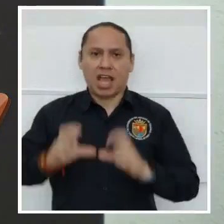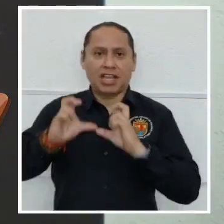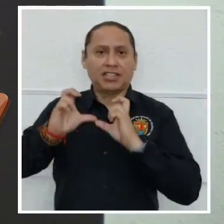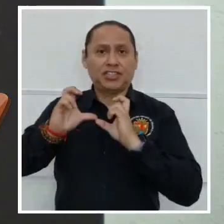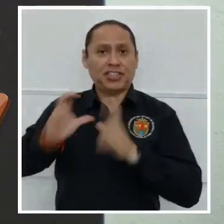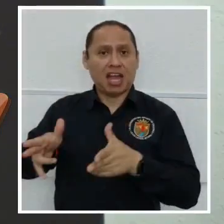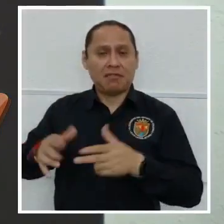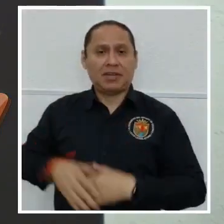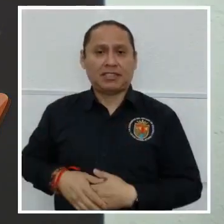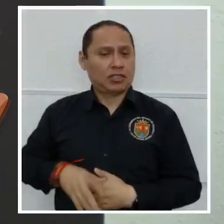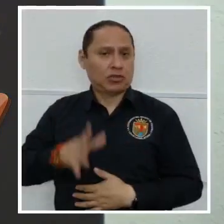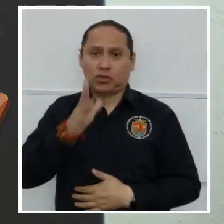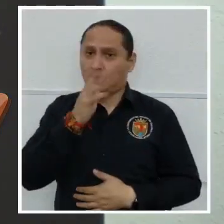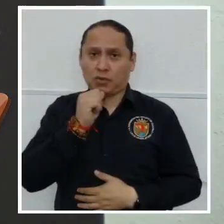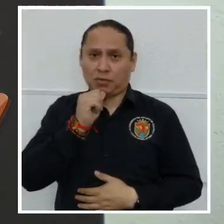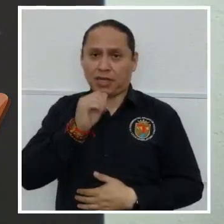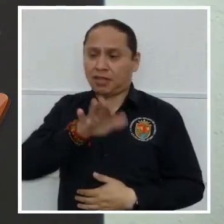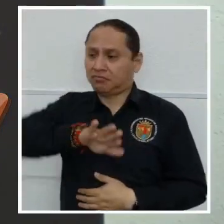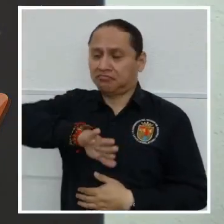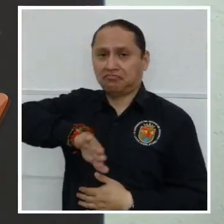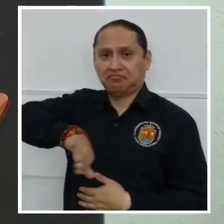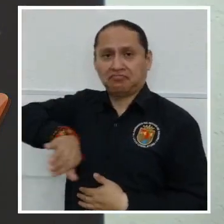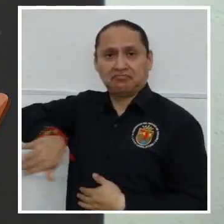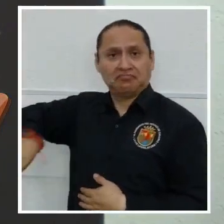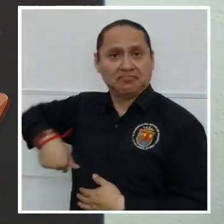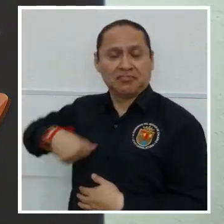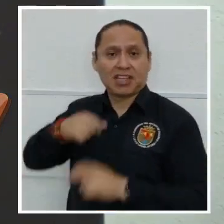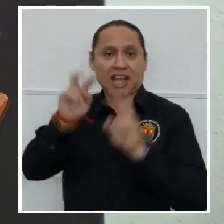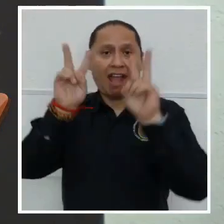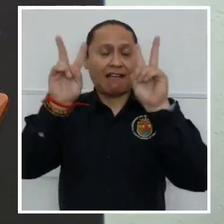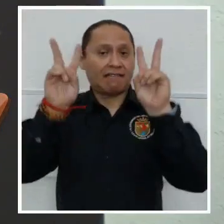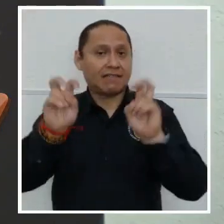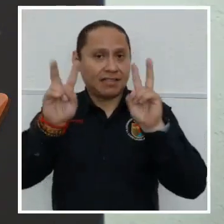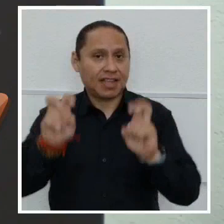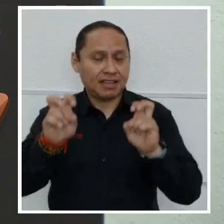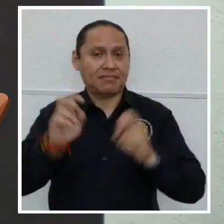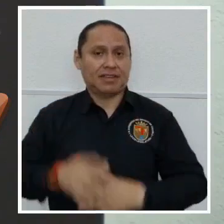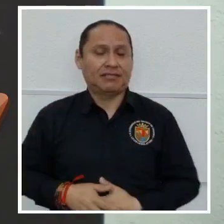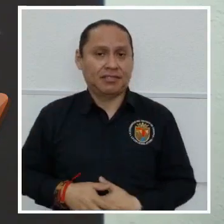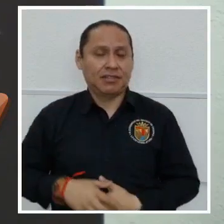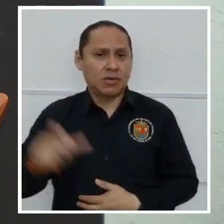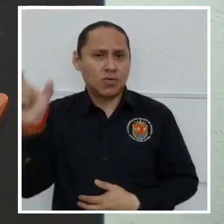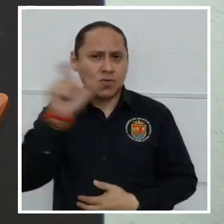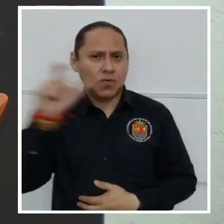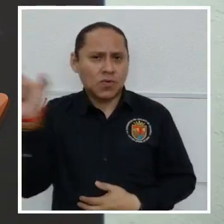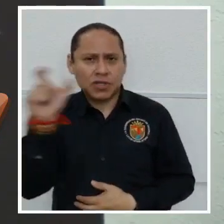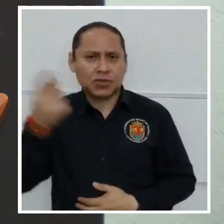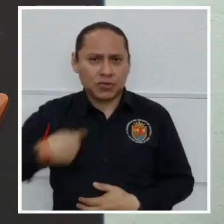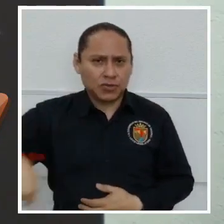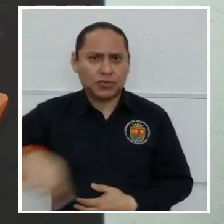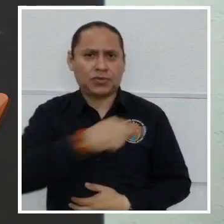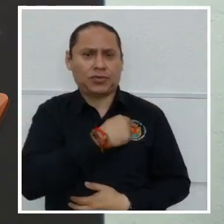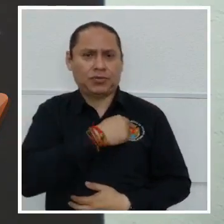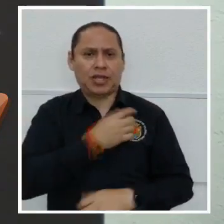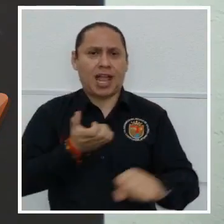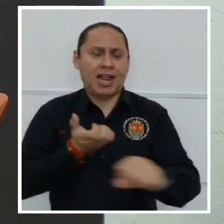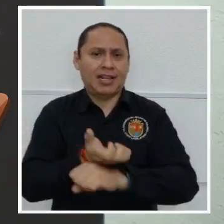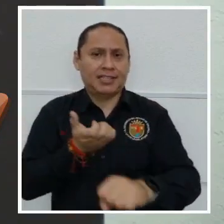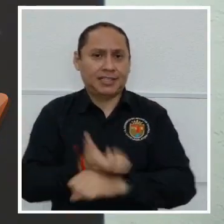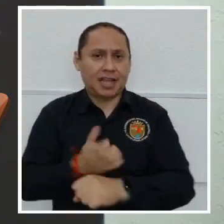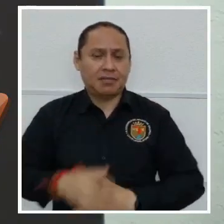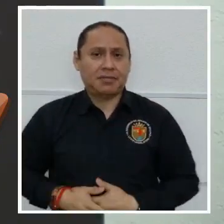puede estar ajeno a un tema tan importante Cuando somos el